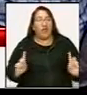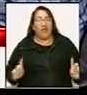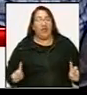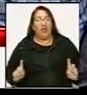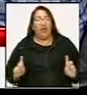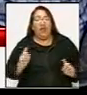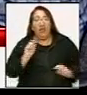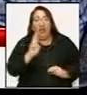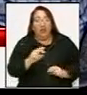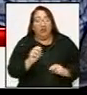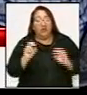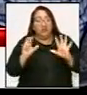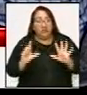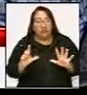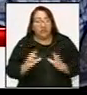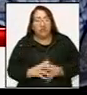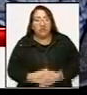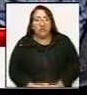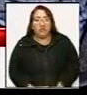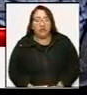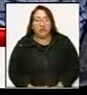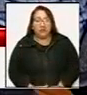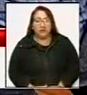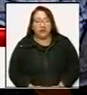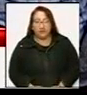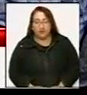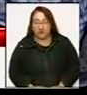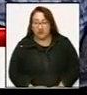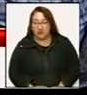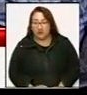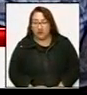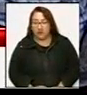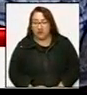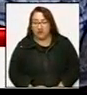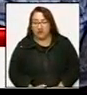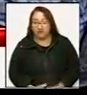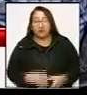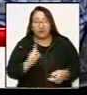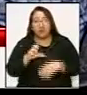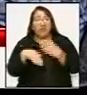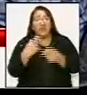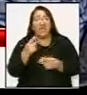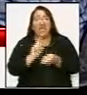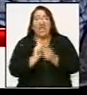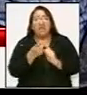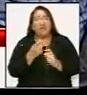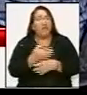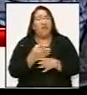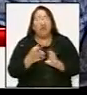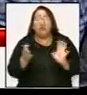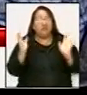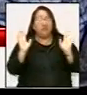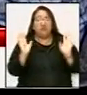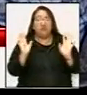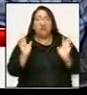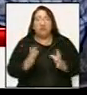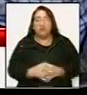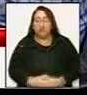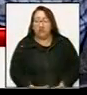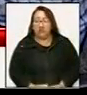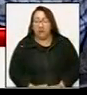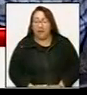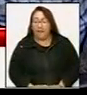del 2007 al 2010, pero más allá no sé qué, ellos sí cambiaron la metodología. Un poco difícil por el tema del CIAF,